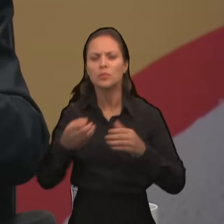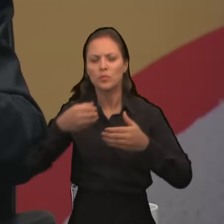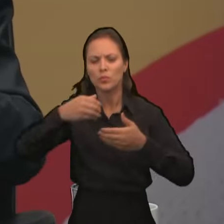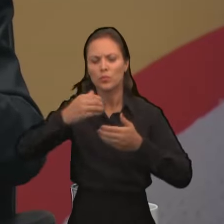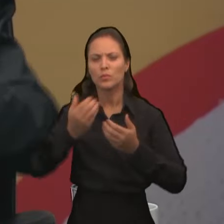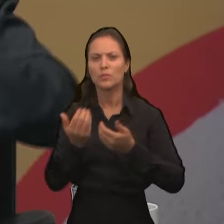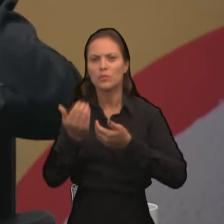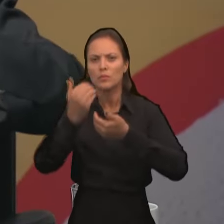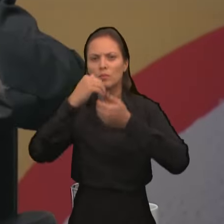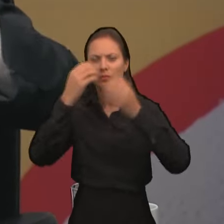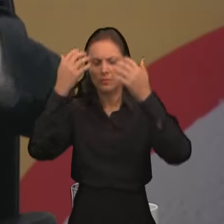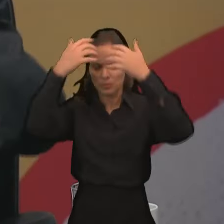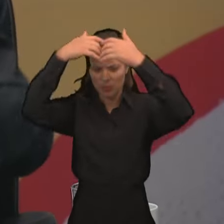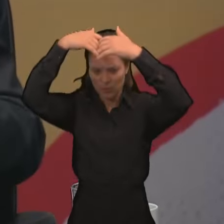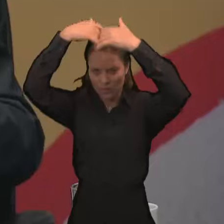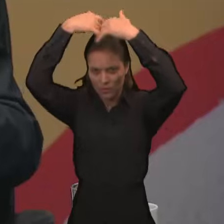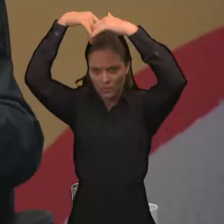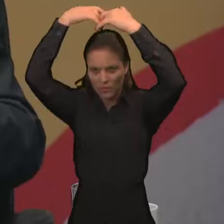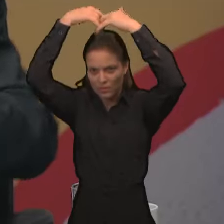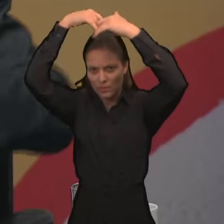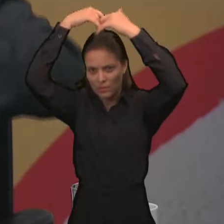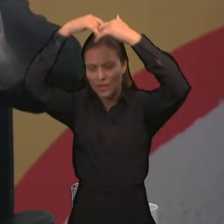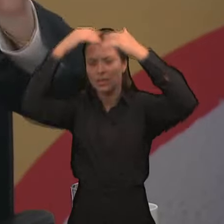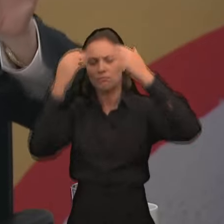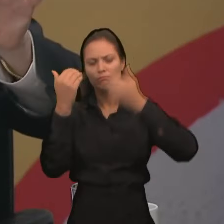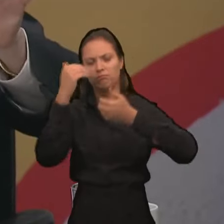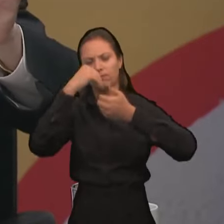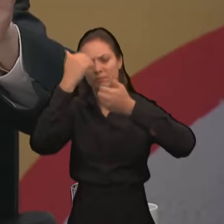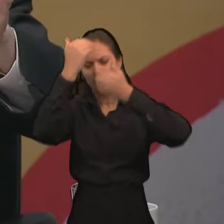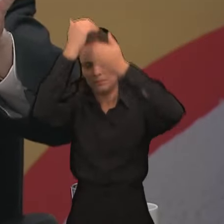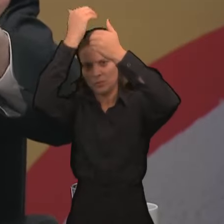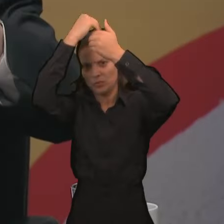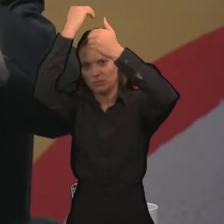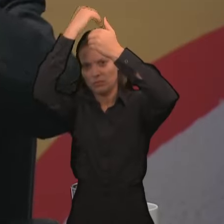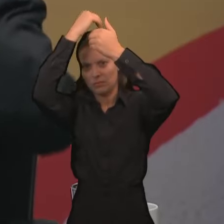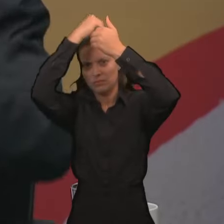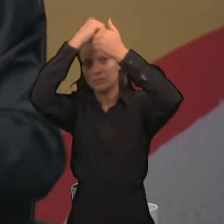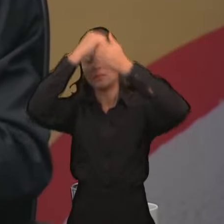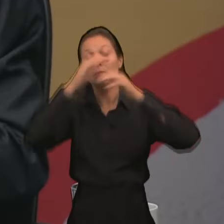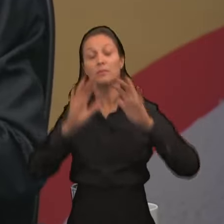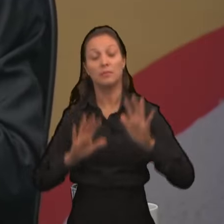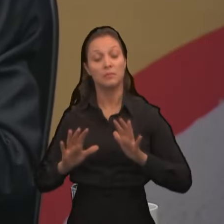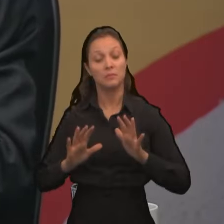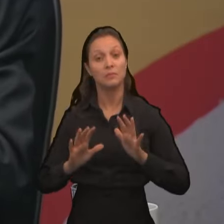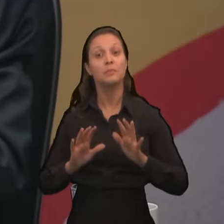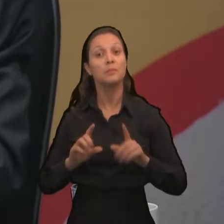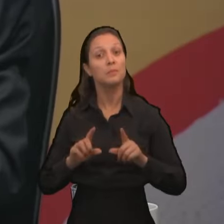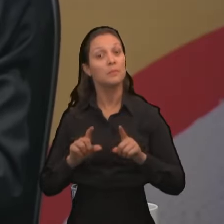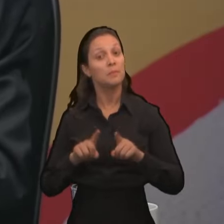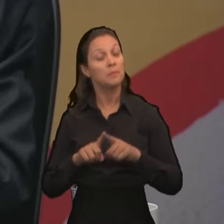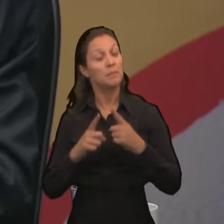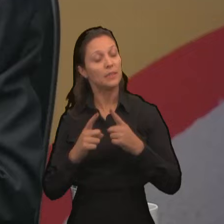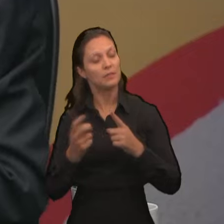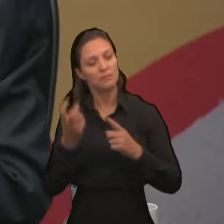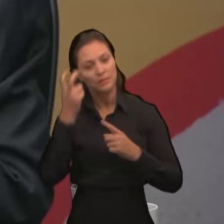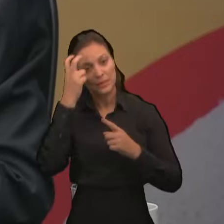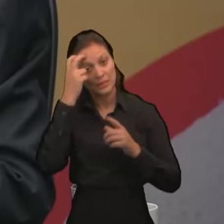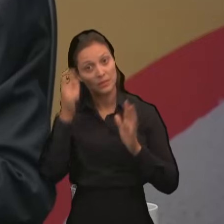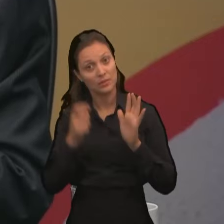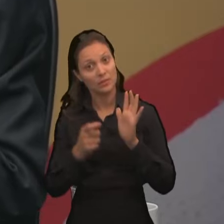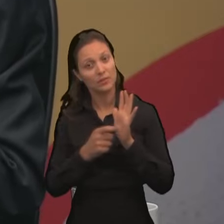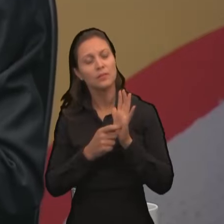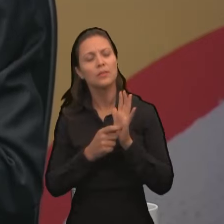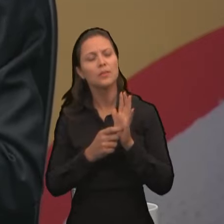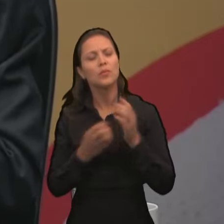de almacenar más informaciones que el cerebro humano y procesarlas mucho más rápidamente. La inteligencia artificial sí